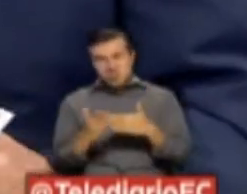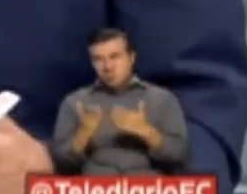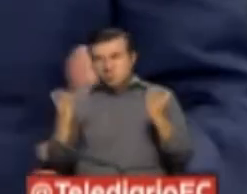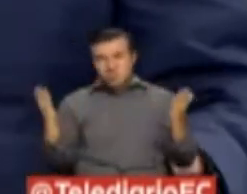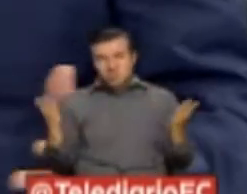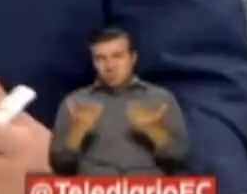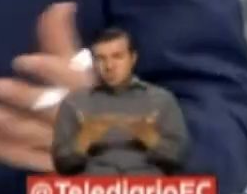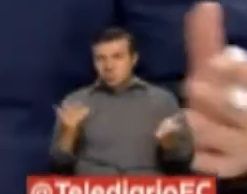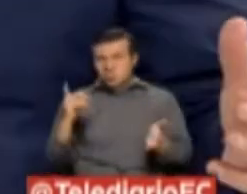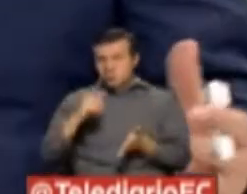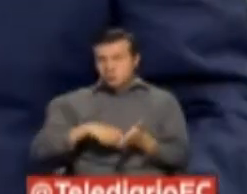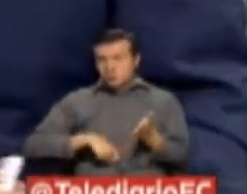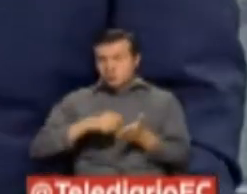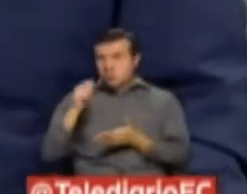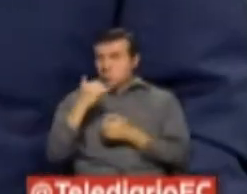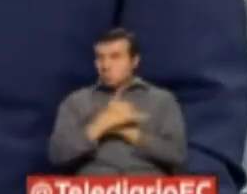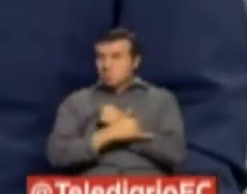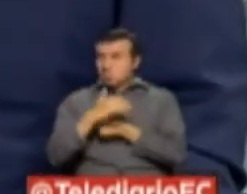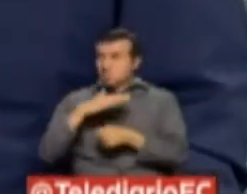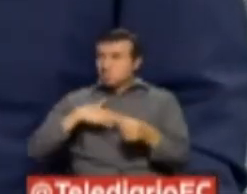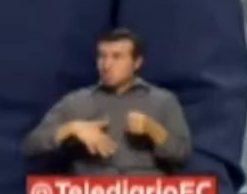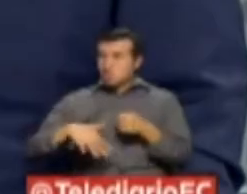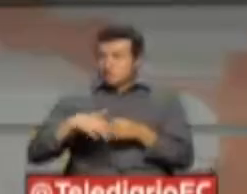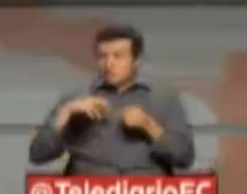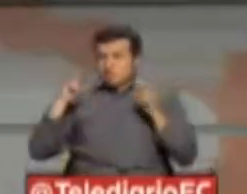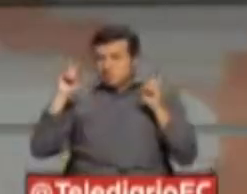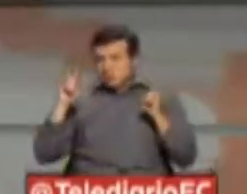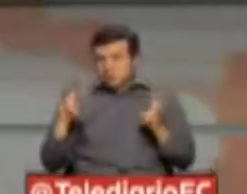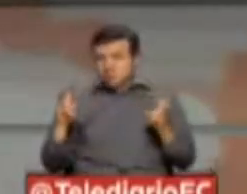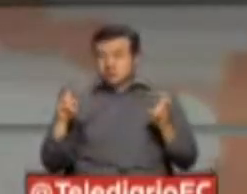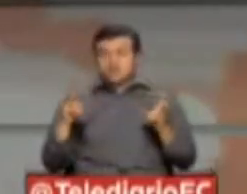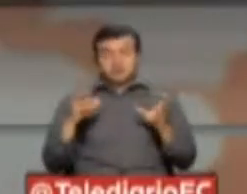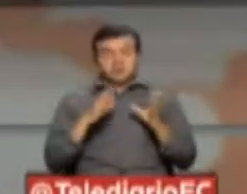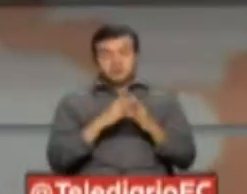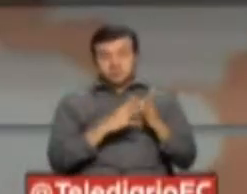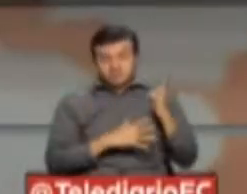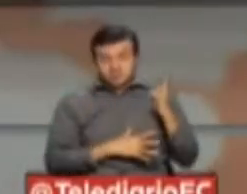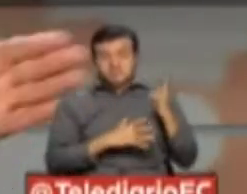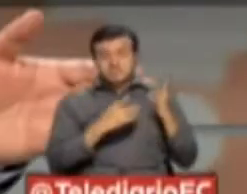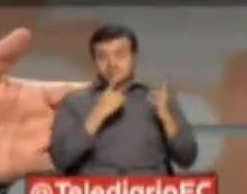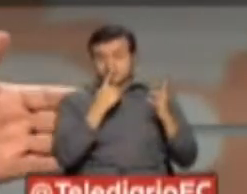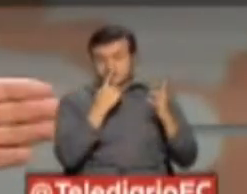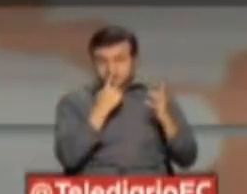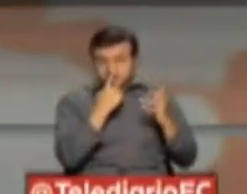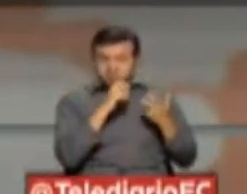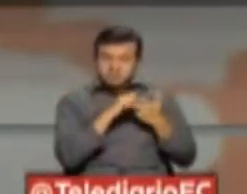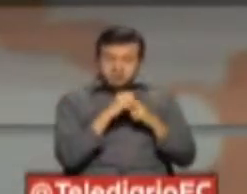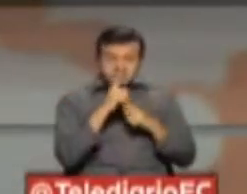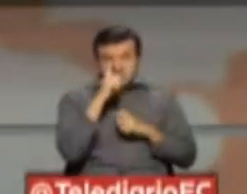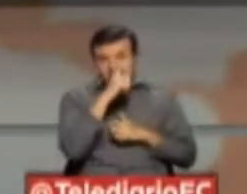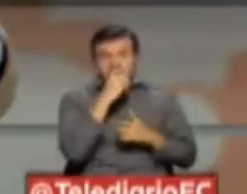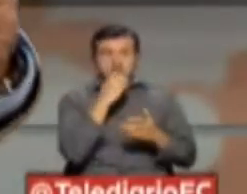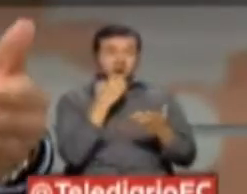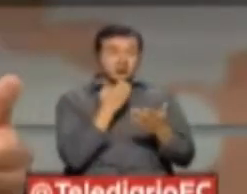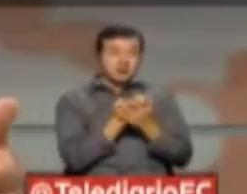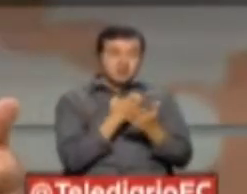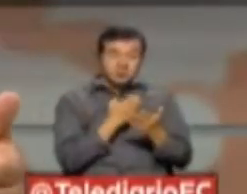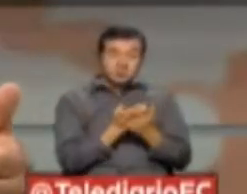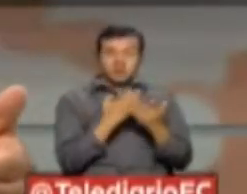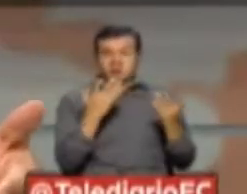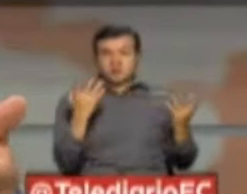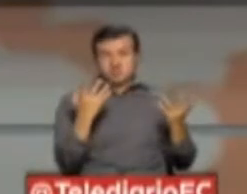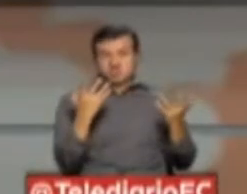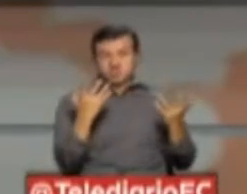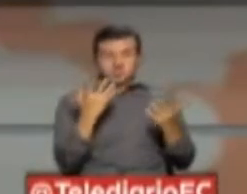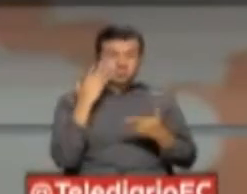aprobar como país acerca de esto hay varios conflictos de interés hay gremiales y económicos de